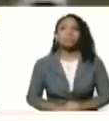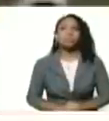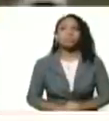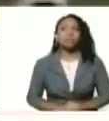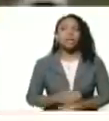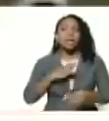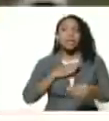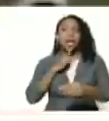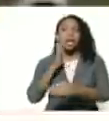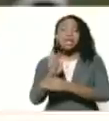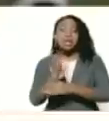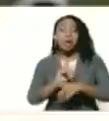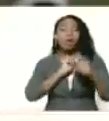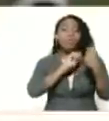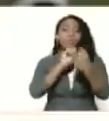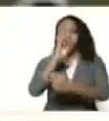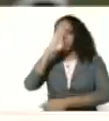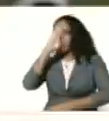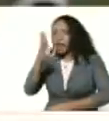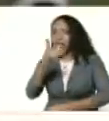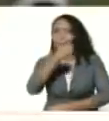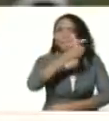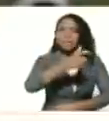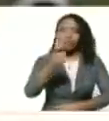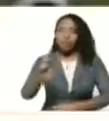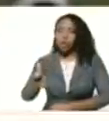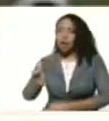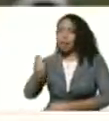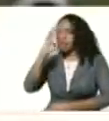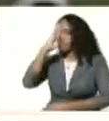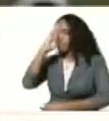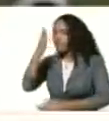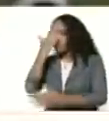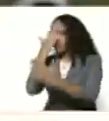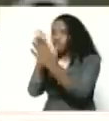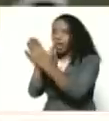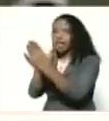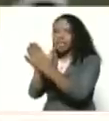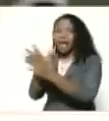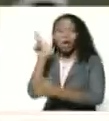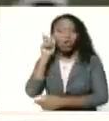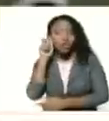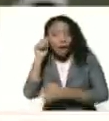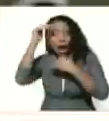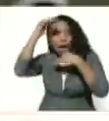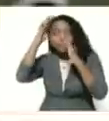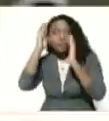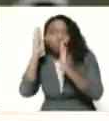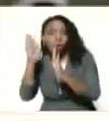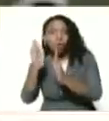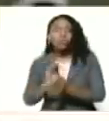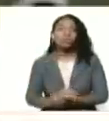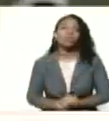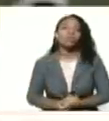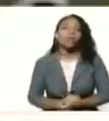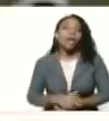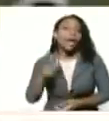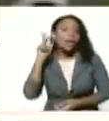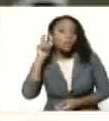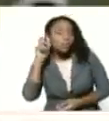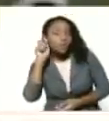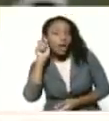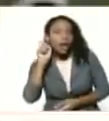de ir al diálogo directo con la gente, de ir a escuchar, a atender, oír